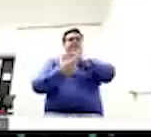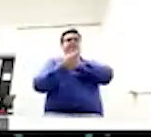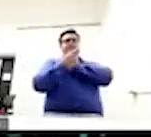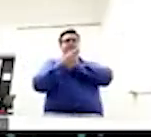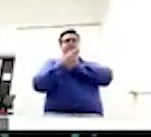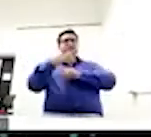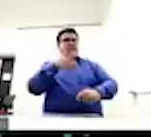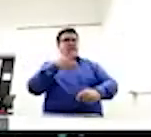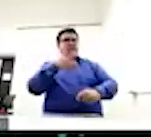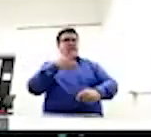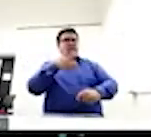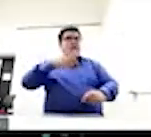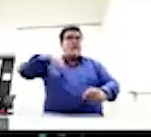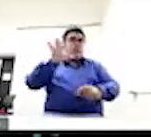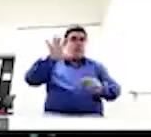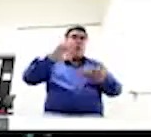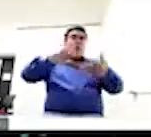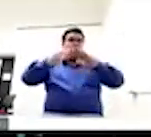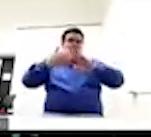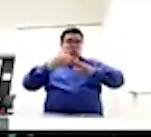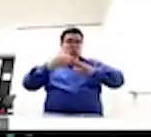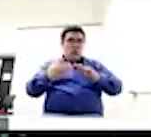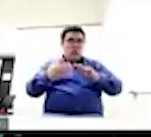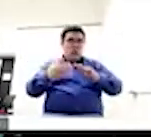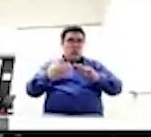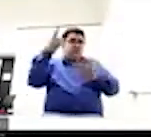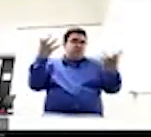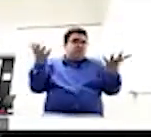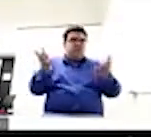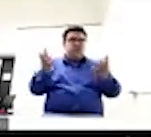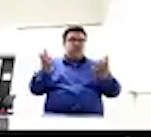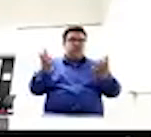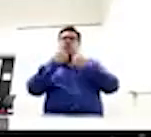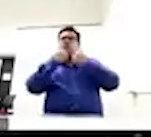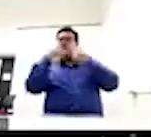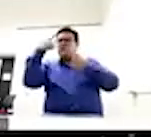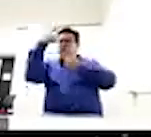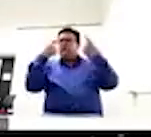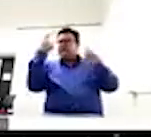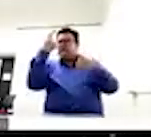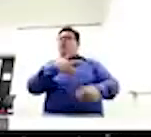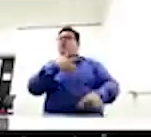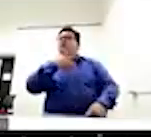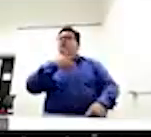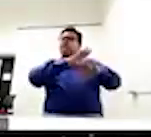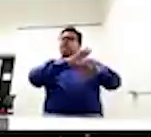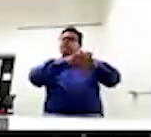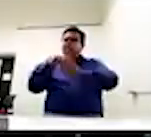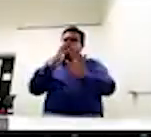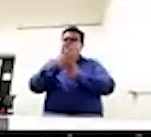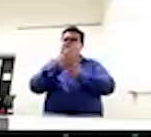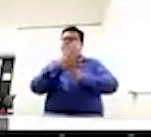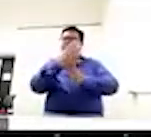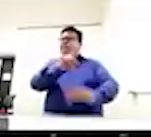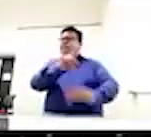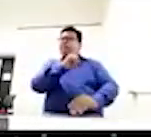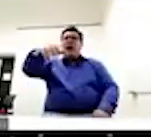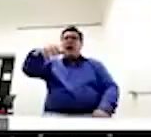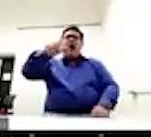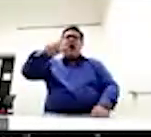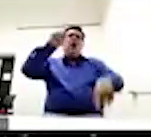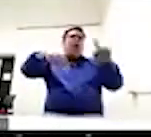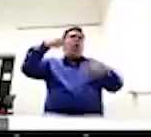como comunidad? ¿O solo alcanza el impacto del momento para después quedarse en la memoria de unos pocos y